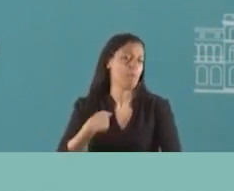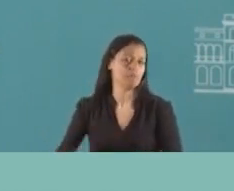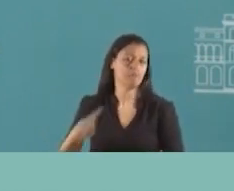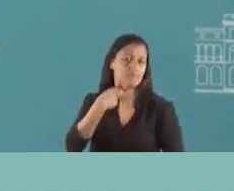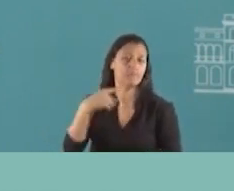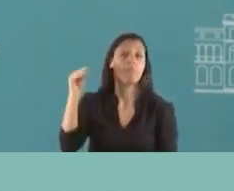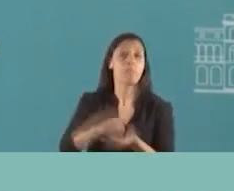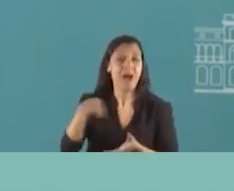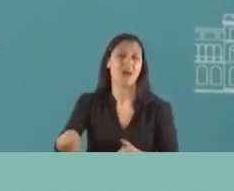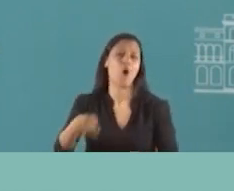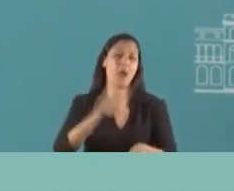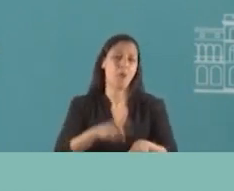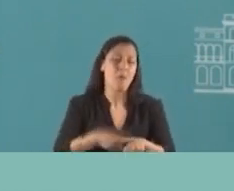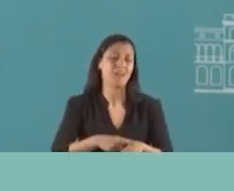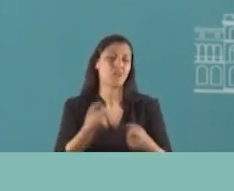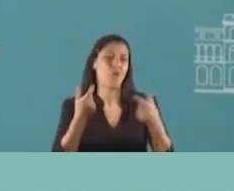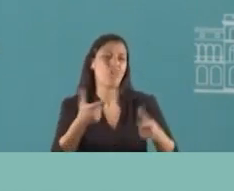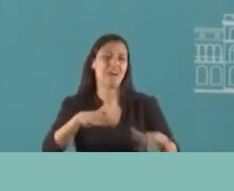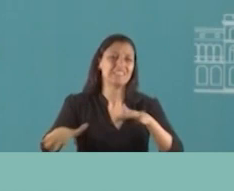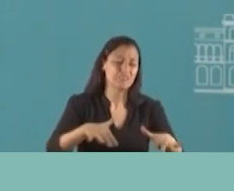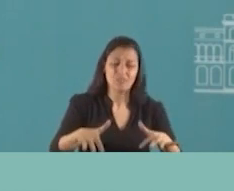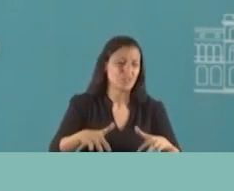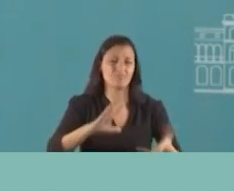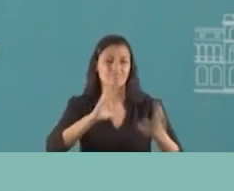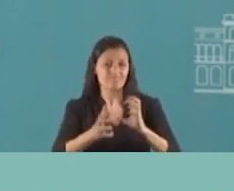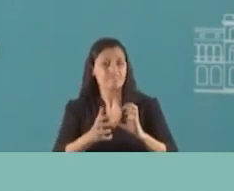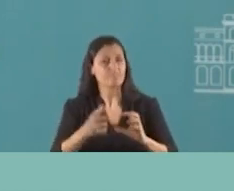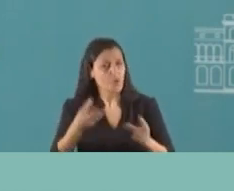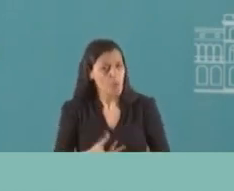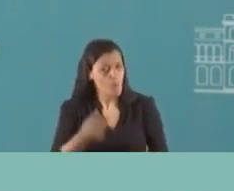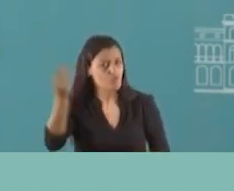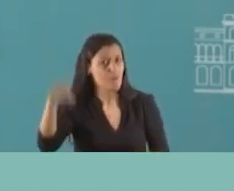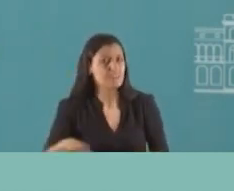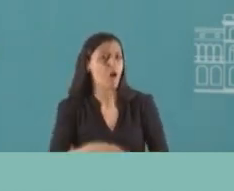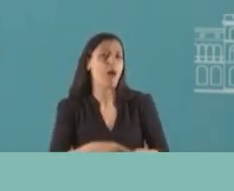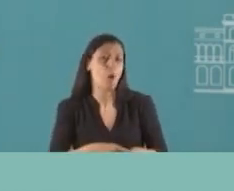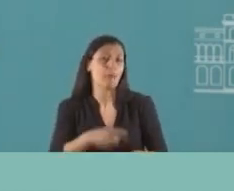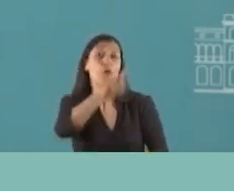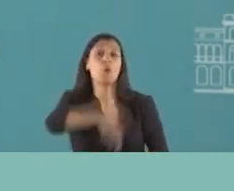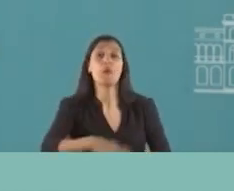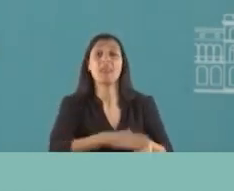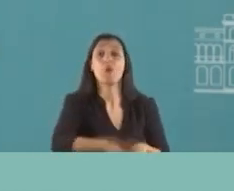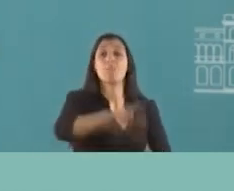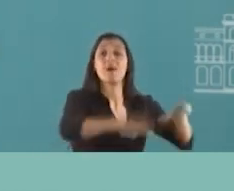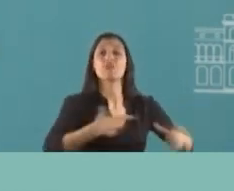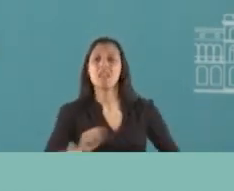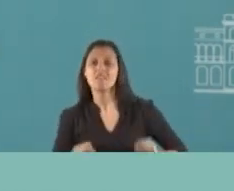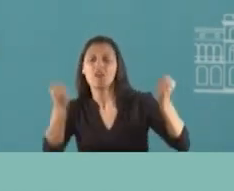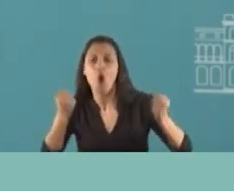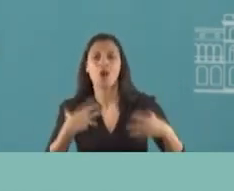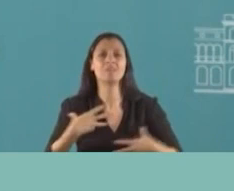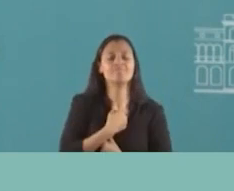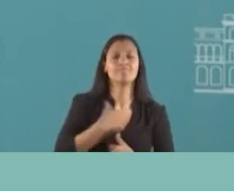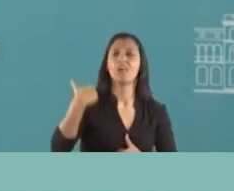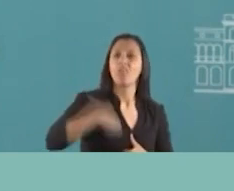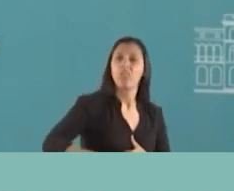esos que está generando y que se convirtieron en muchos casos en una canalización de la de la bronca de la desilusión de la desazón de eso no